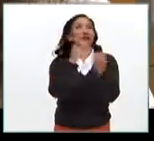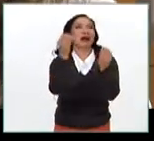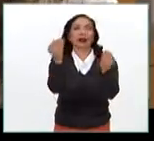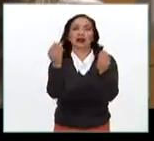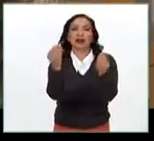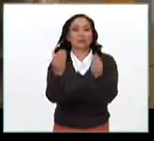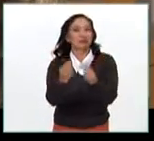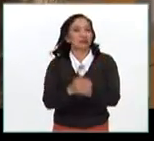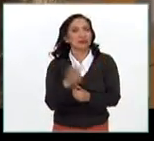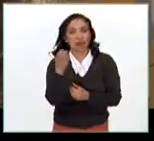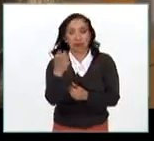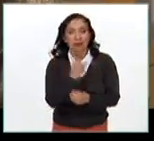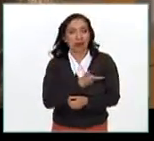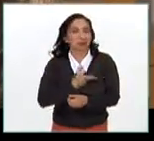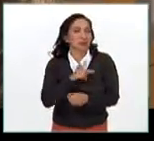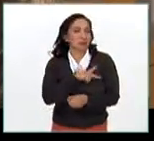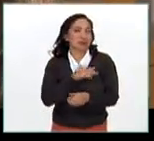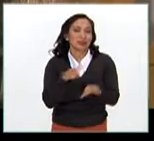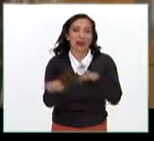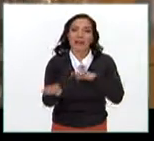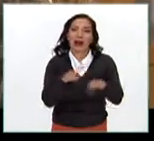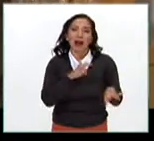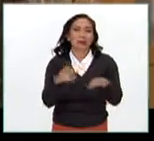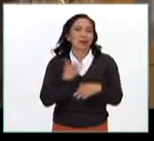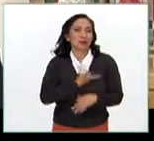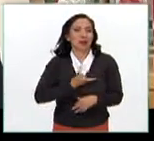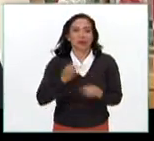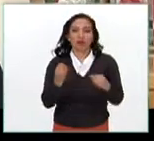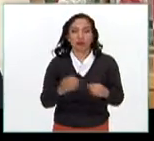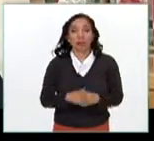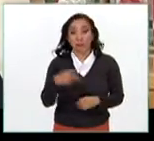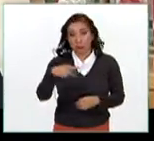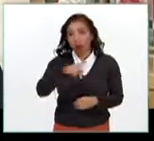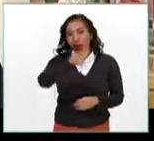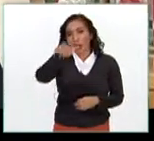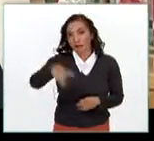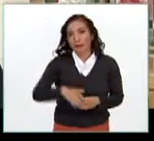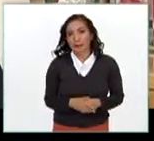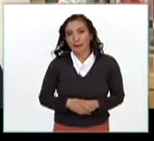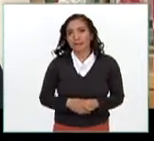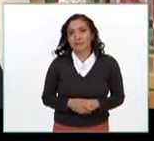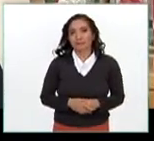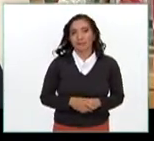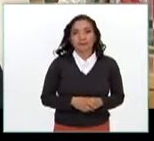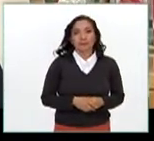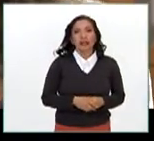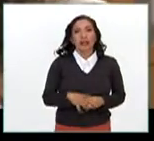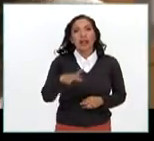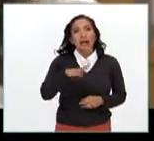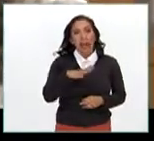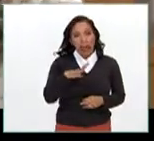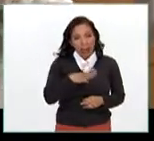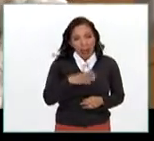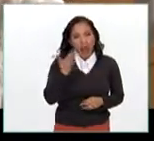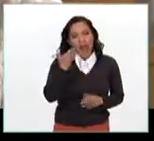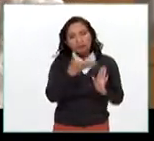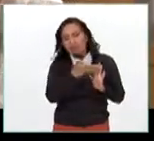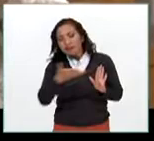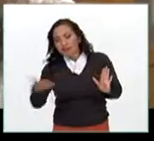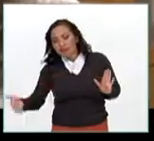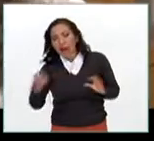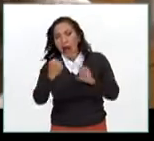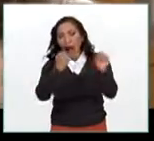porque me encanta este trabajo y lo gozo muchísimo. Pero después véndelos. Bueno, ha habido a lo largo de